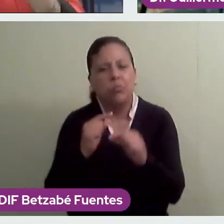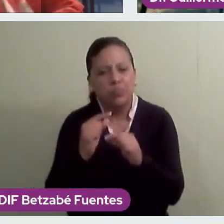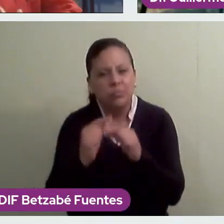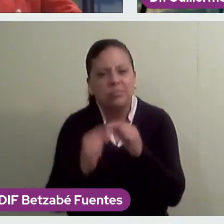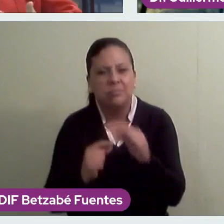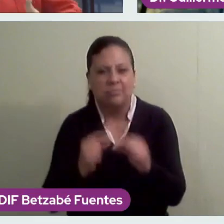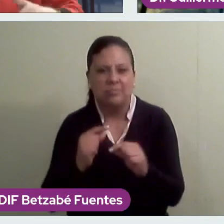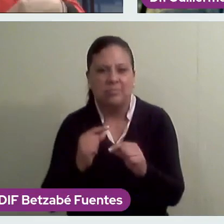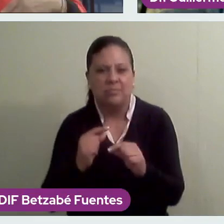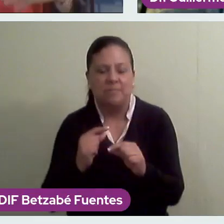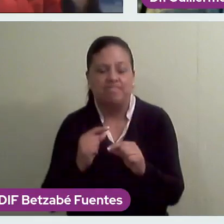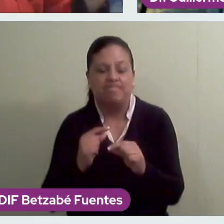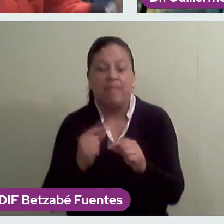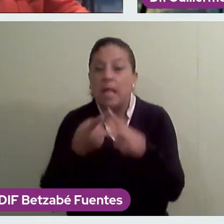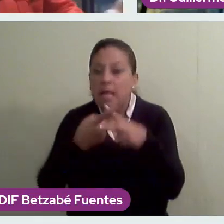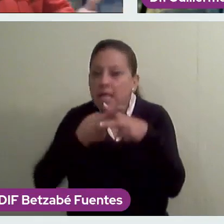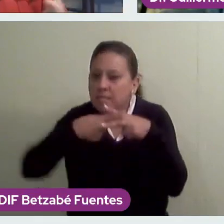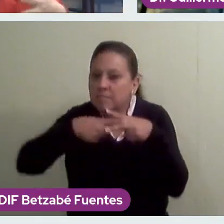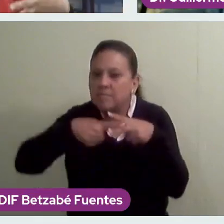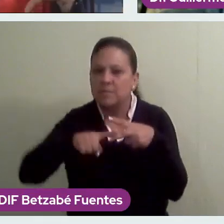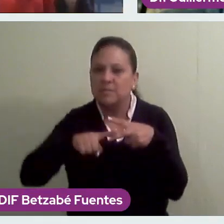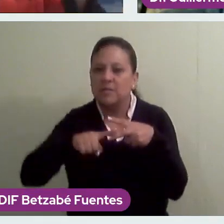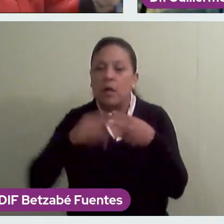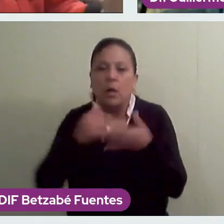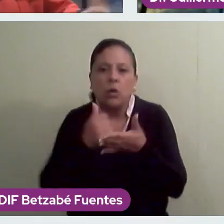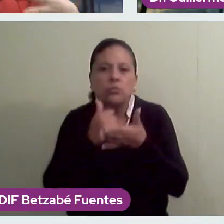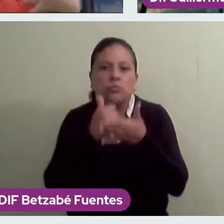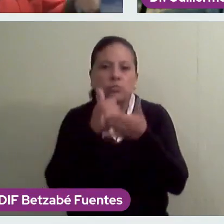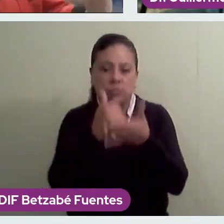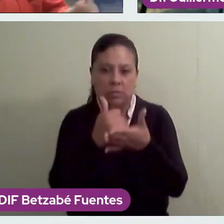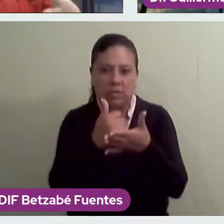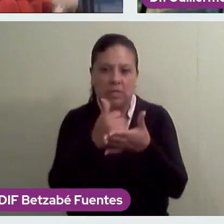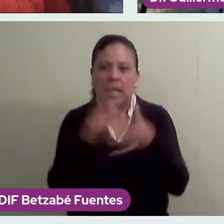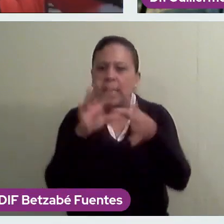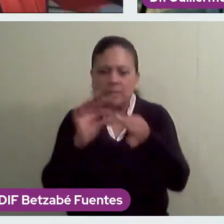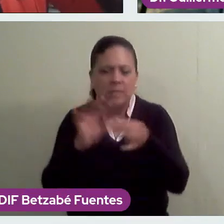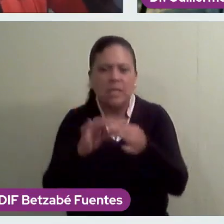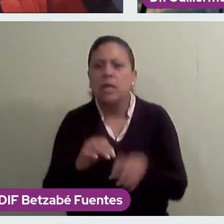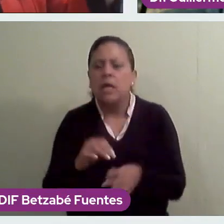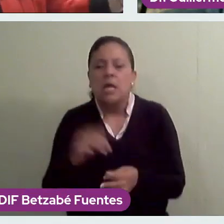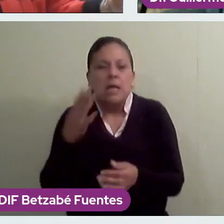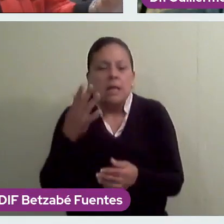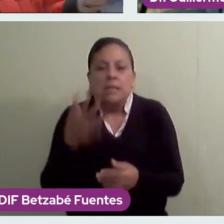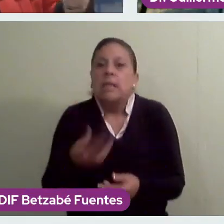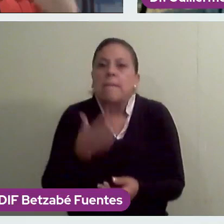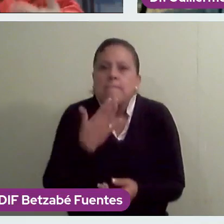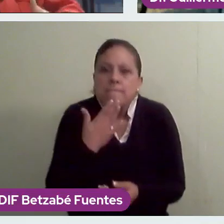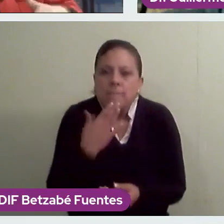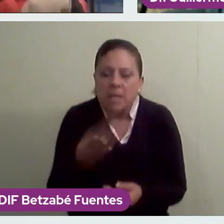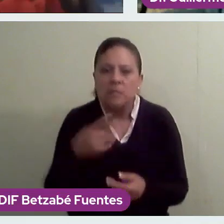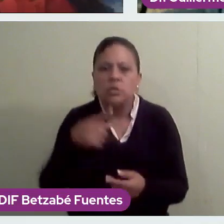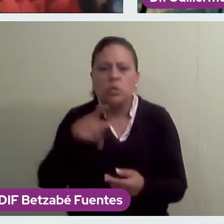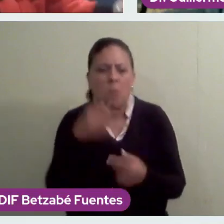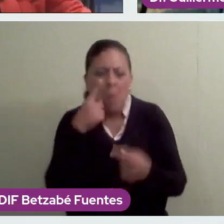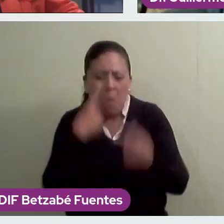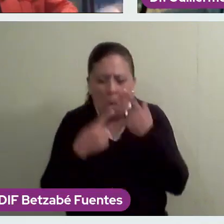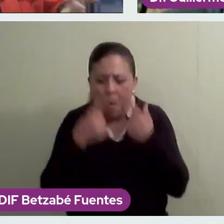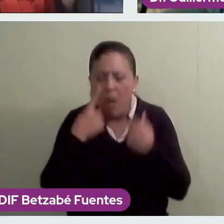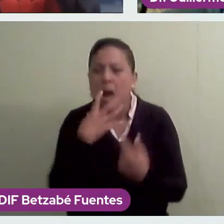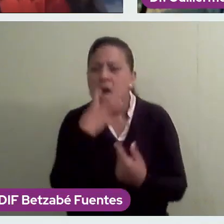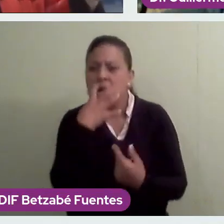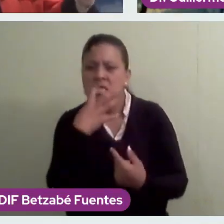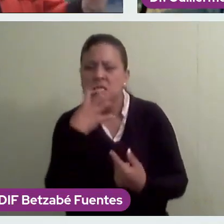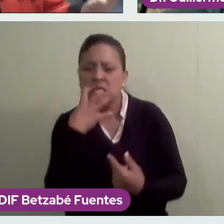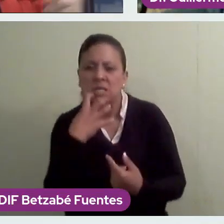Empezando por uno mismo de no pasa nada si expreso, si lloro, si grito, si pido ayuda, no, ni soy más débil, ni soy